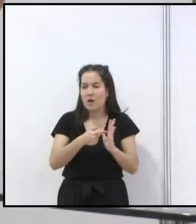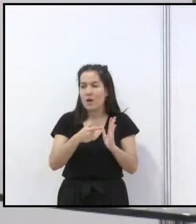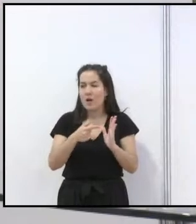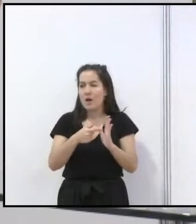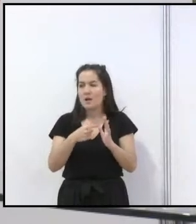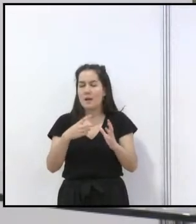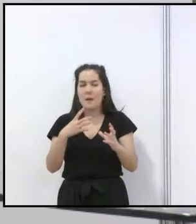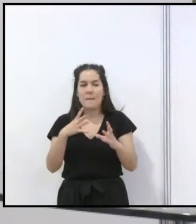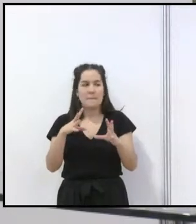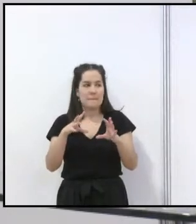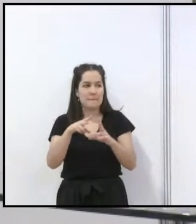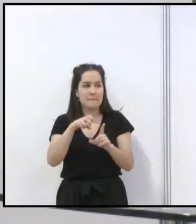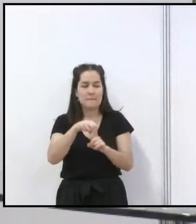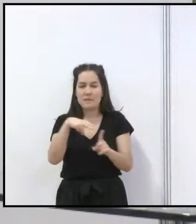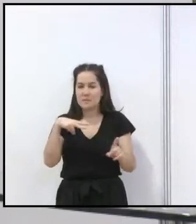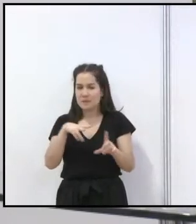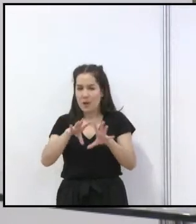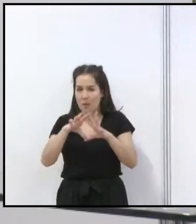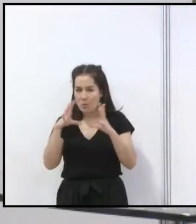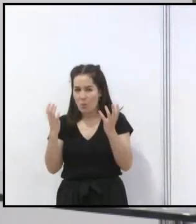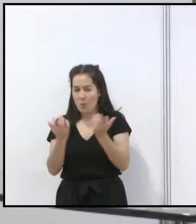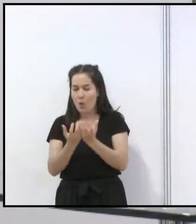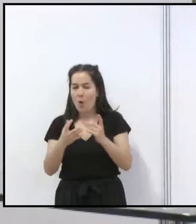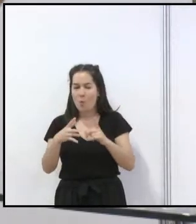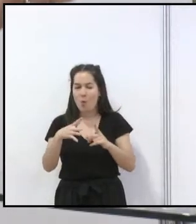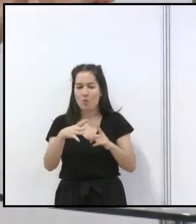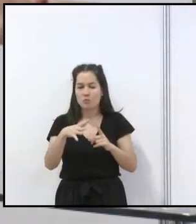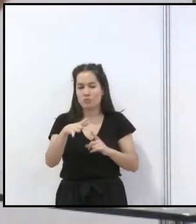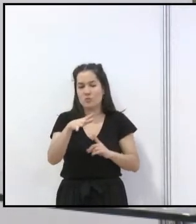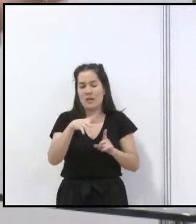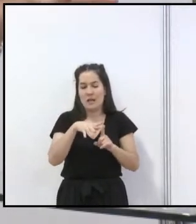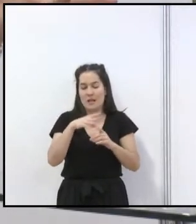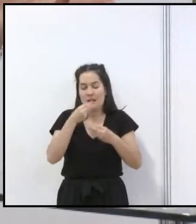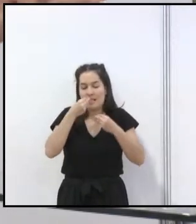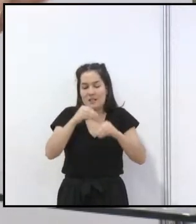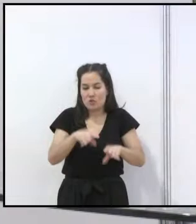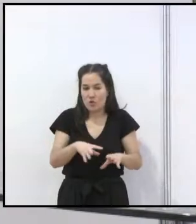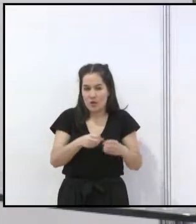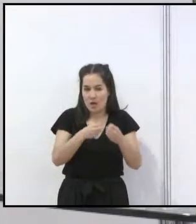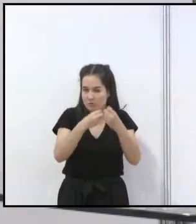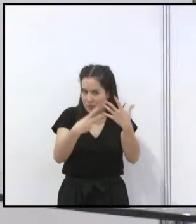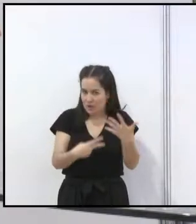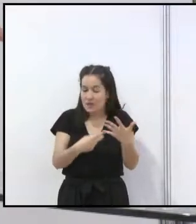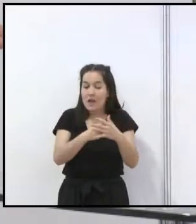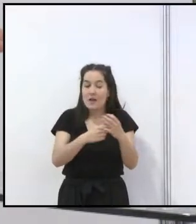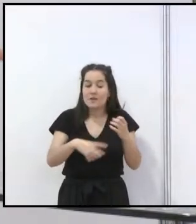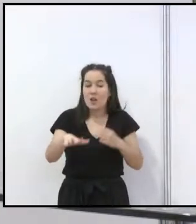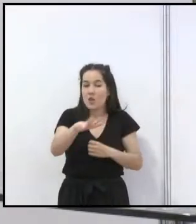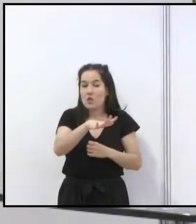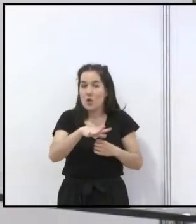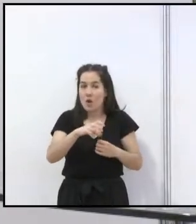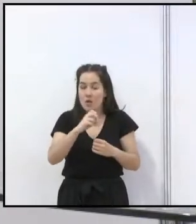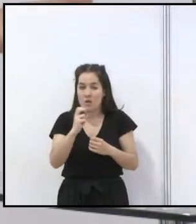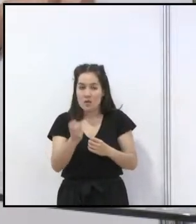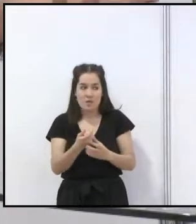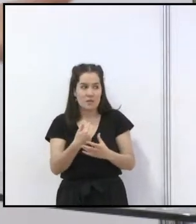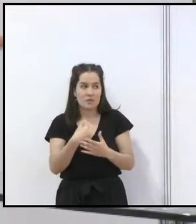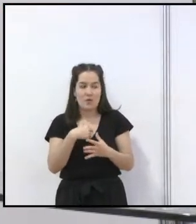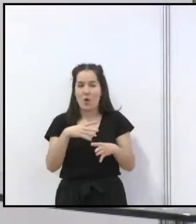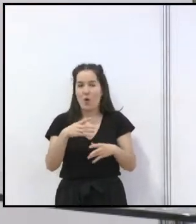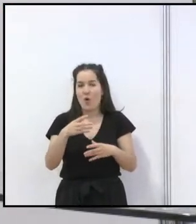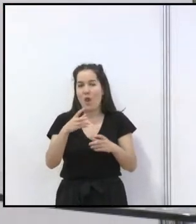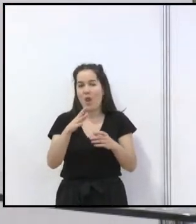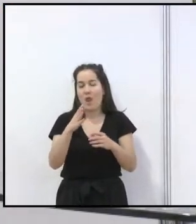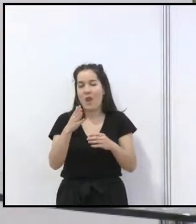las historias transcurren en muchos sitios, y la última historia, lo siento, compren el libro igual, lo escribí en el 2014, es de una